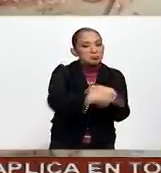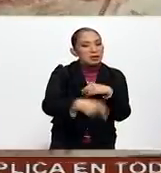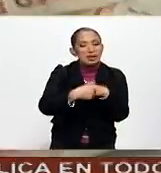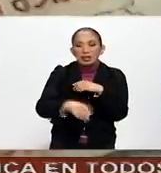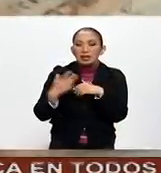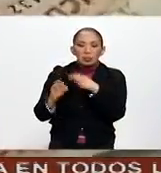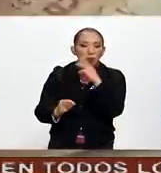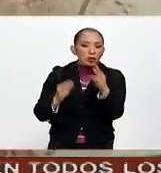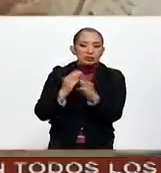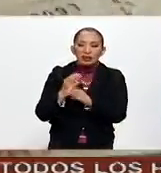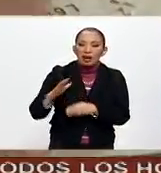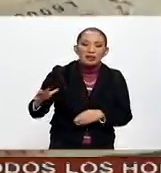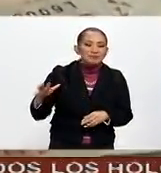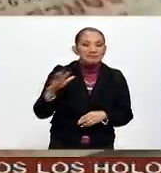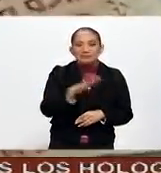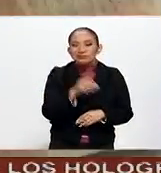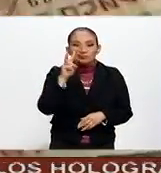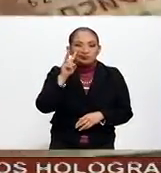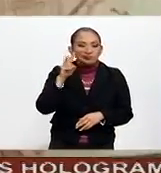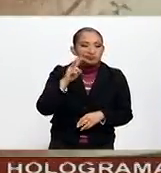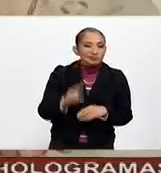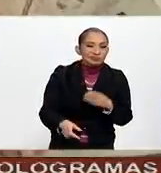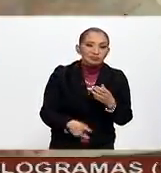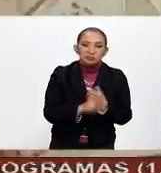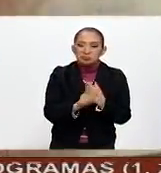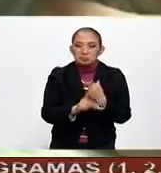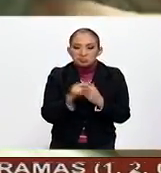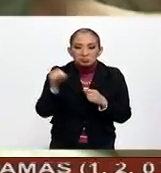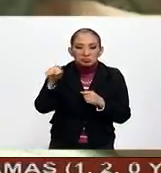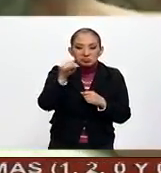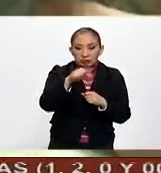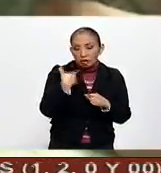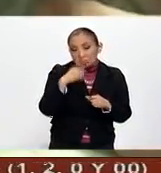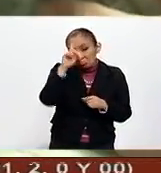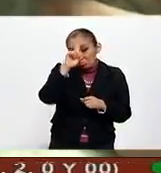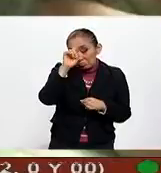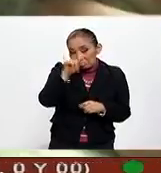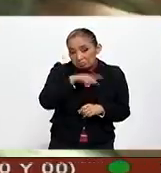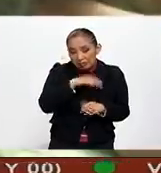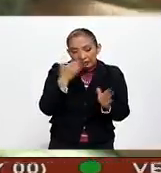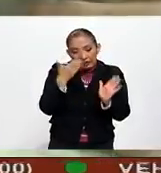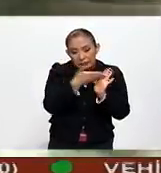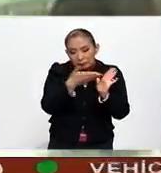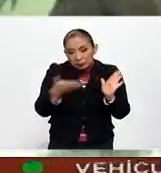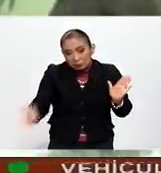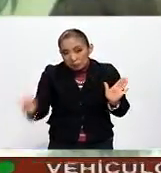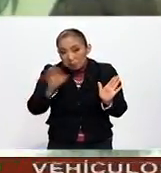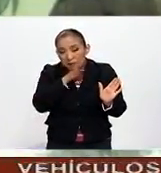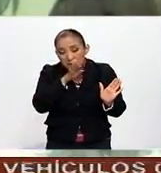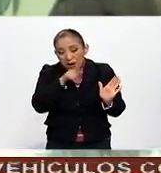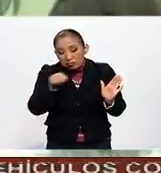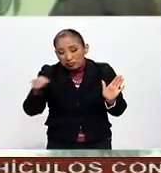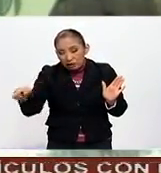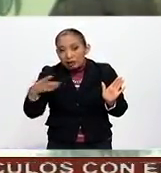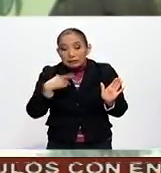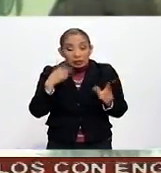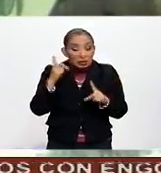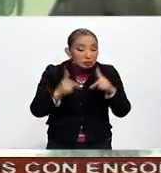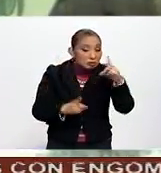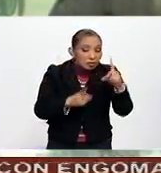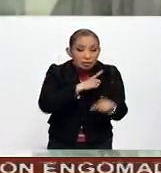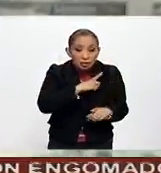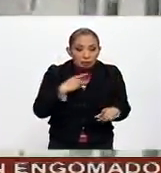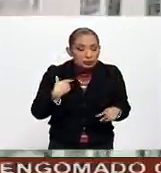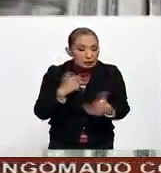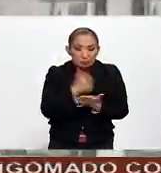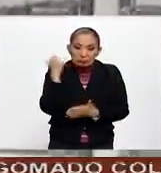en el escenario internacional sobre todo. Y lo más recomendable es que en un periodo así, si alguien tiene deudas, pues lo más